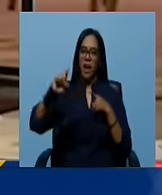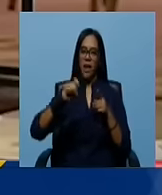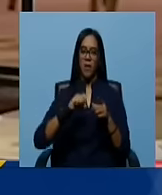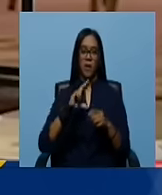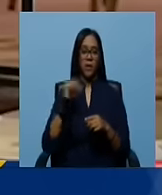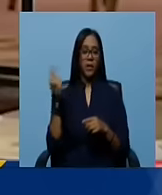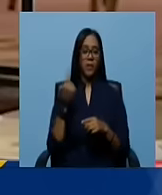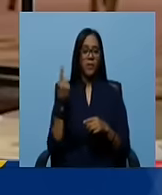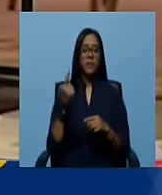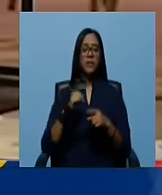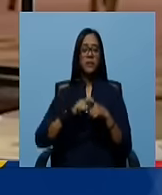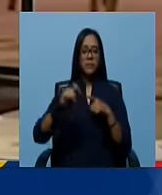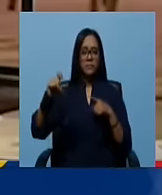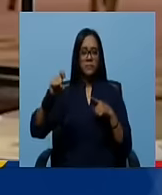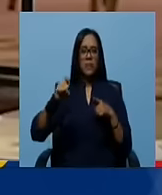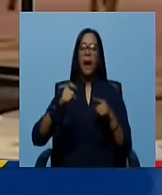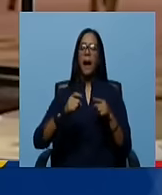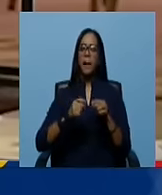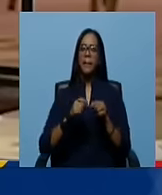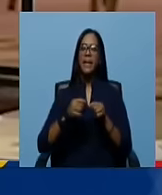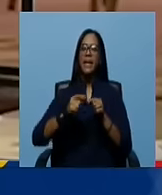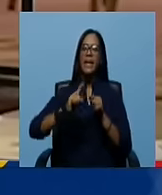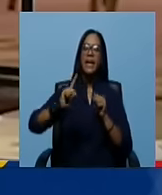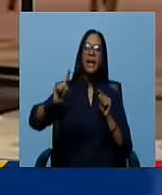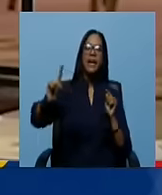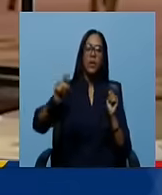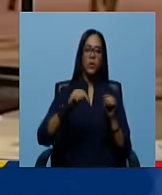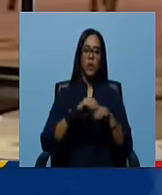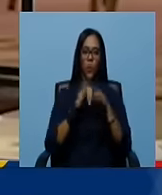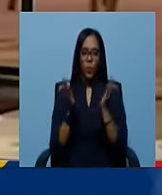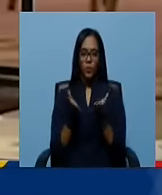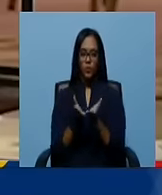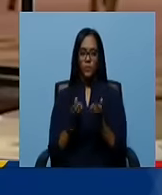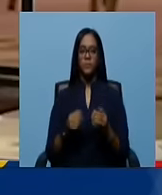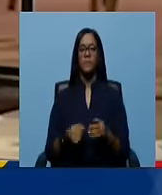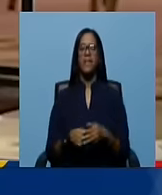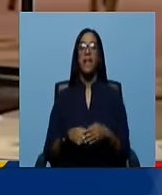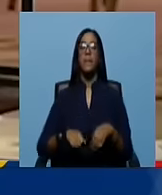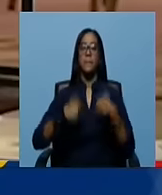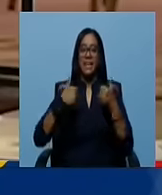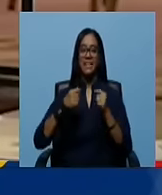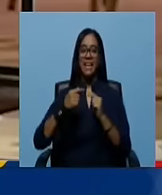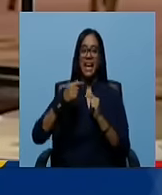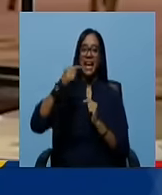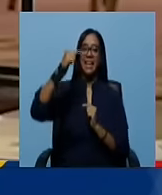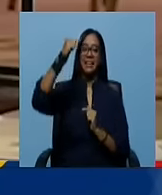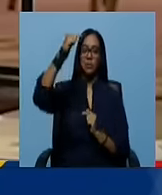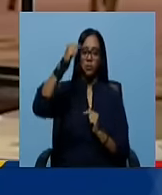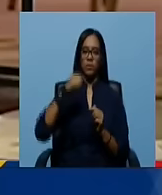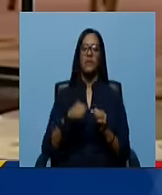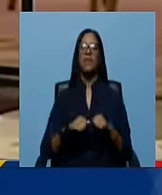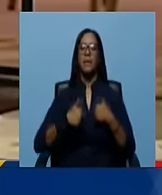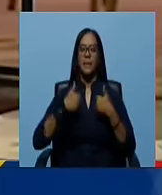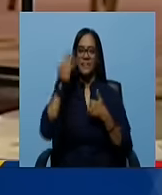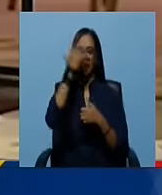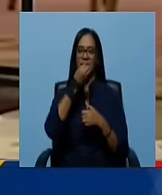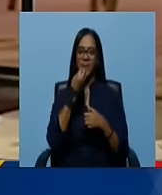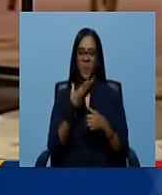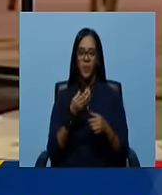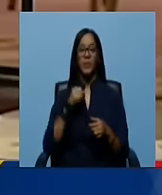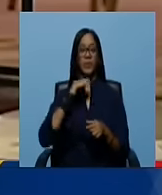es el teleférico más largo del mundo, sino el más alto y el más hermoso. Y